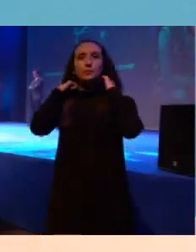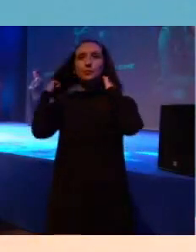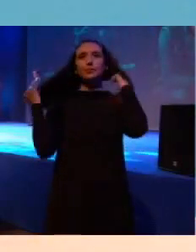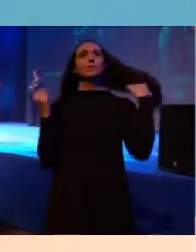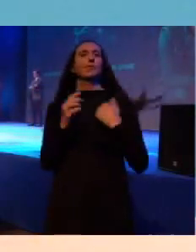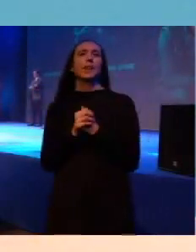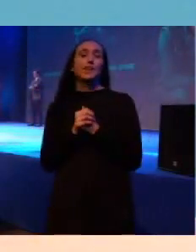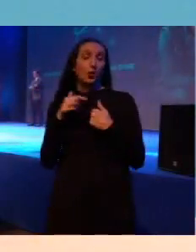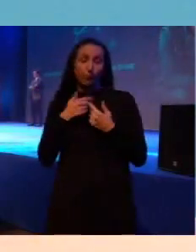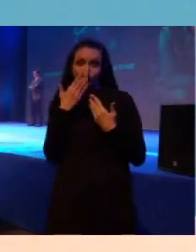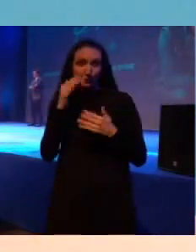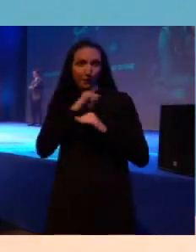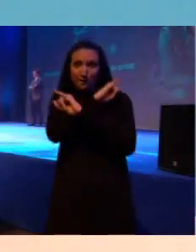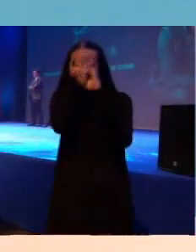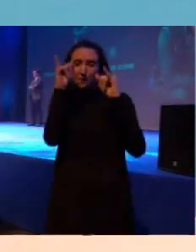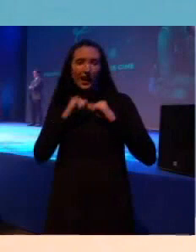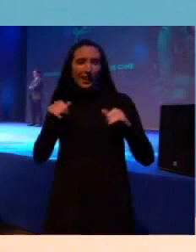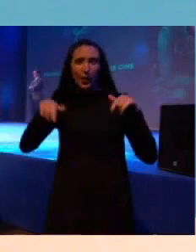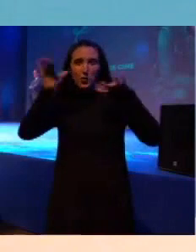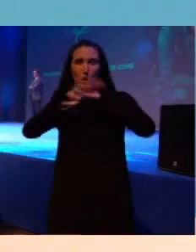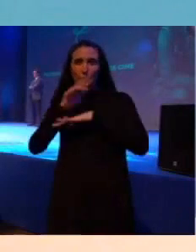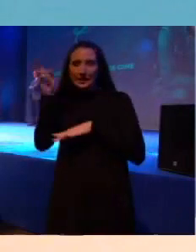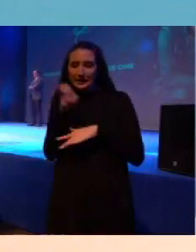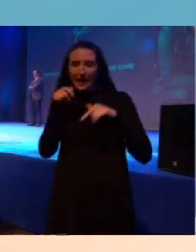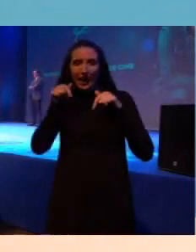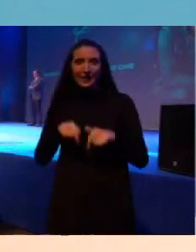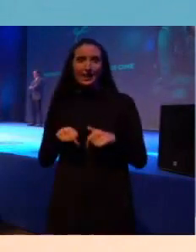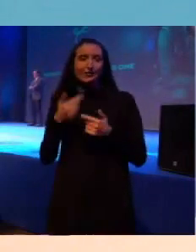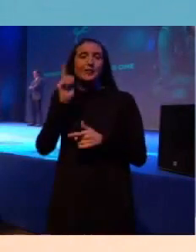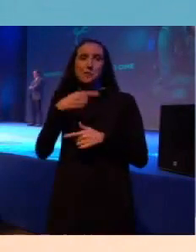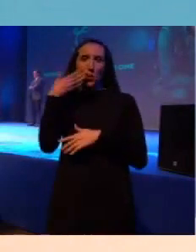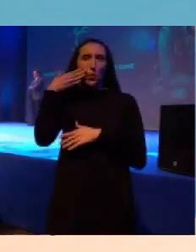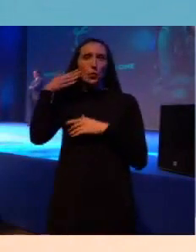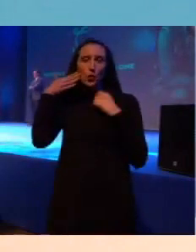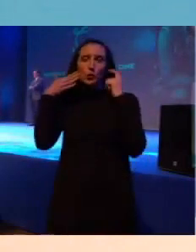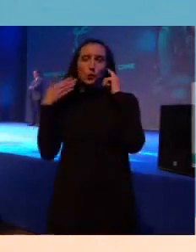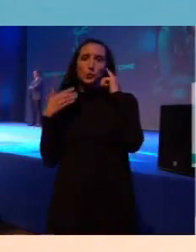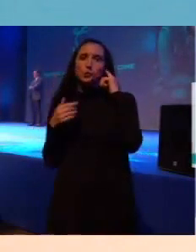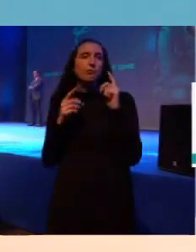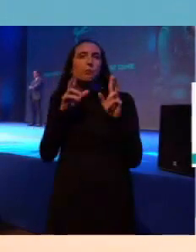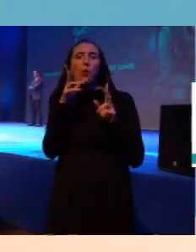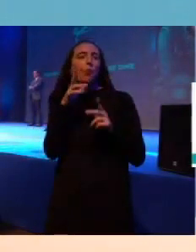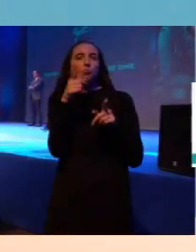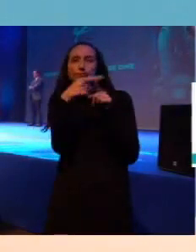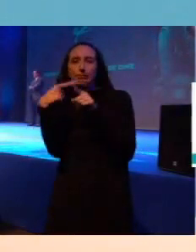Estoy verdaderamente feliz de estar aquí esta noche. Muy orgulloso por varios